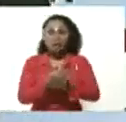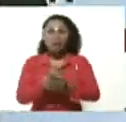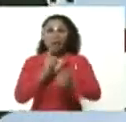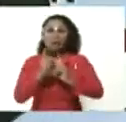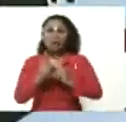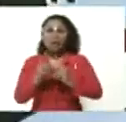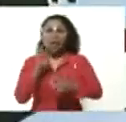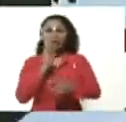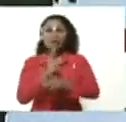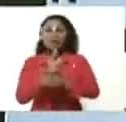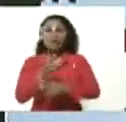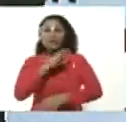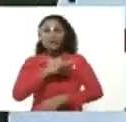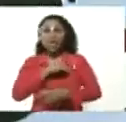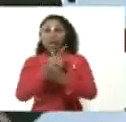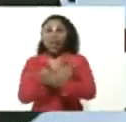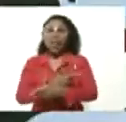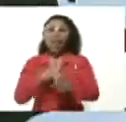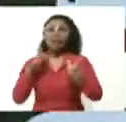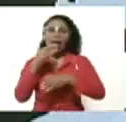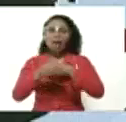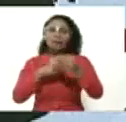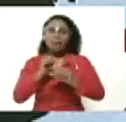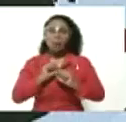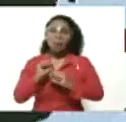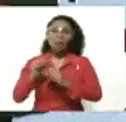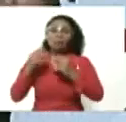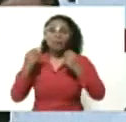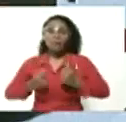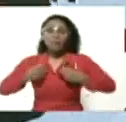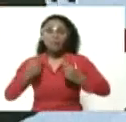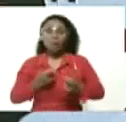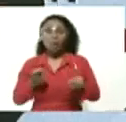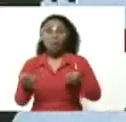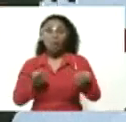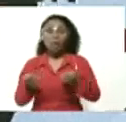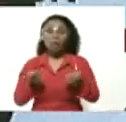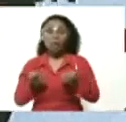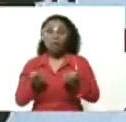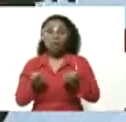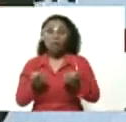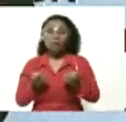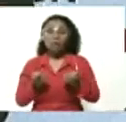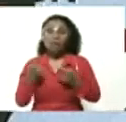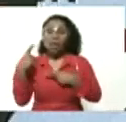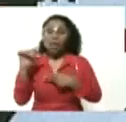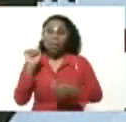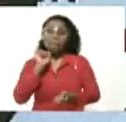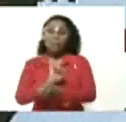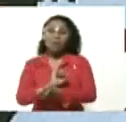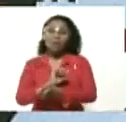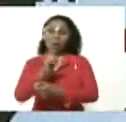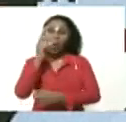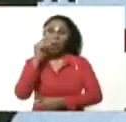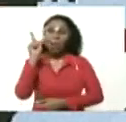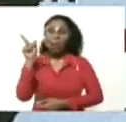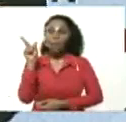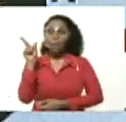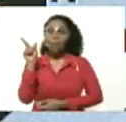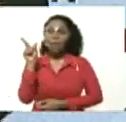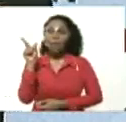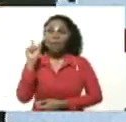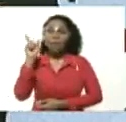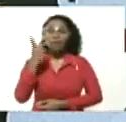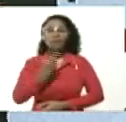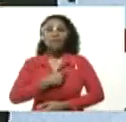sociales libres generamos la reacción de los que quieren controlarlas. Y ahí está preso Julian Assange en un